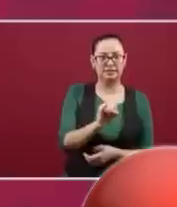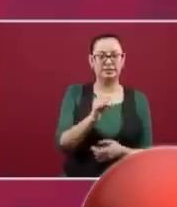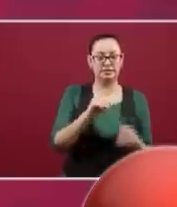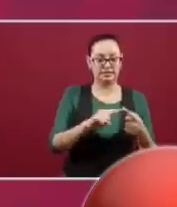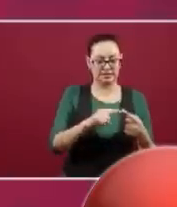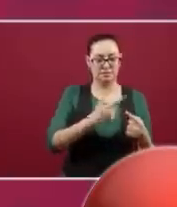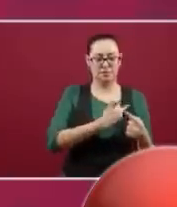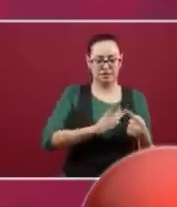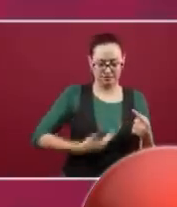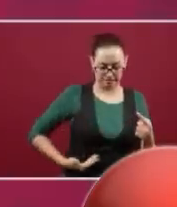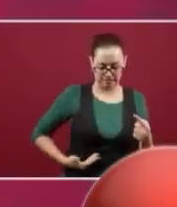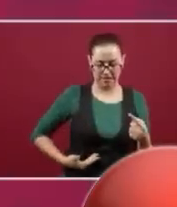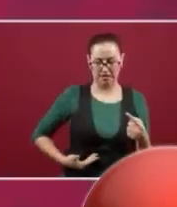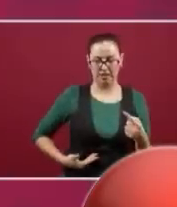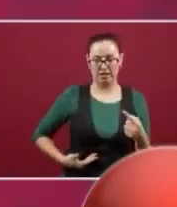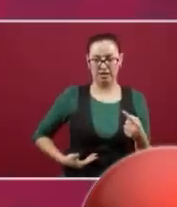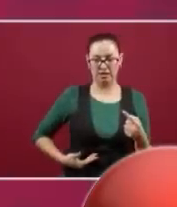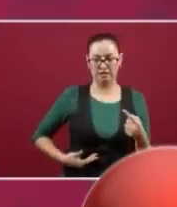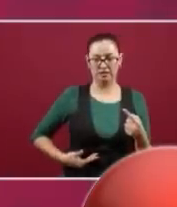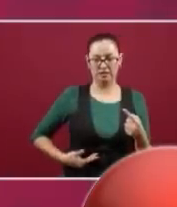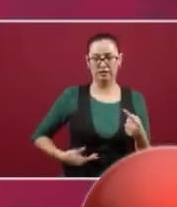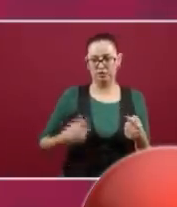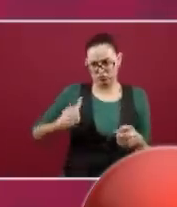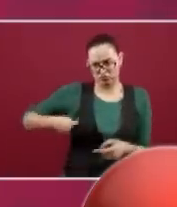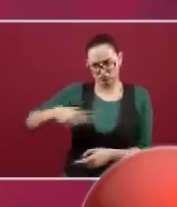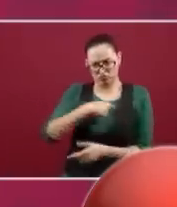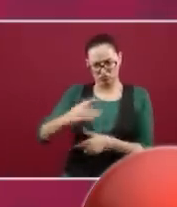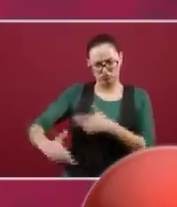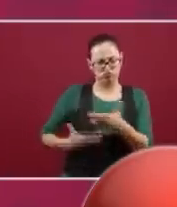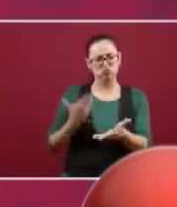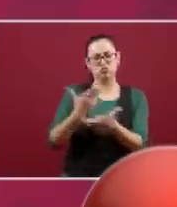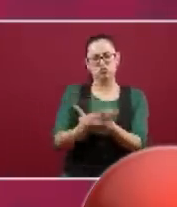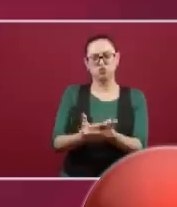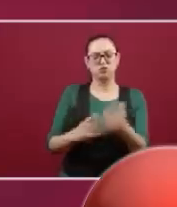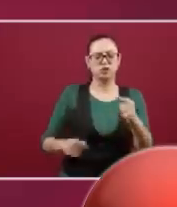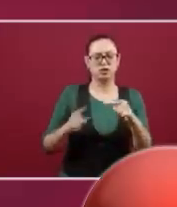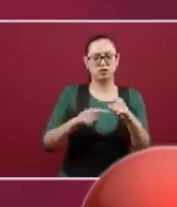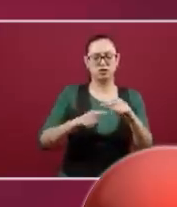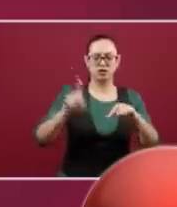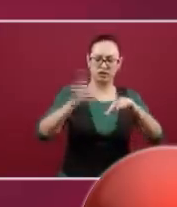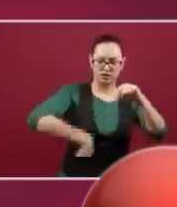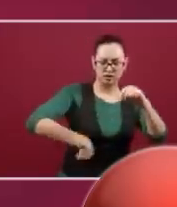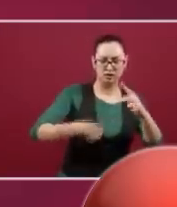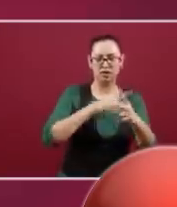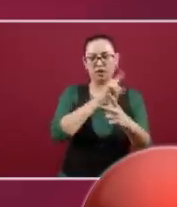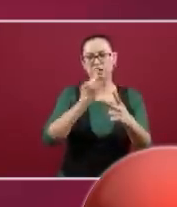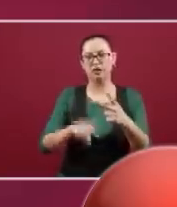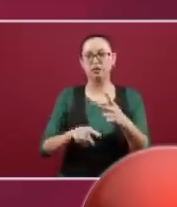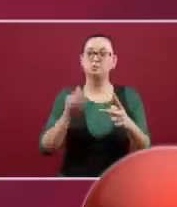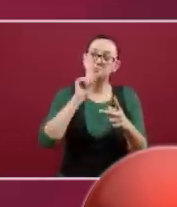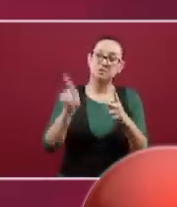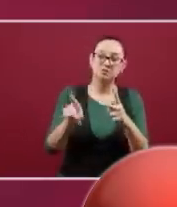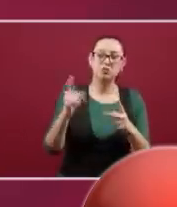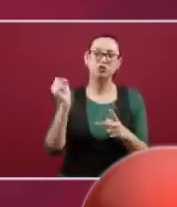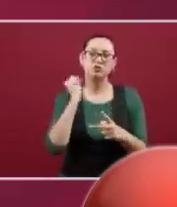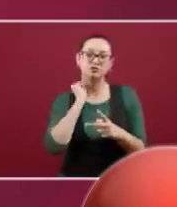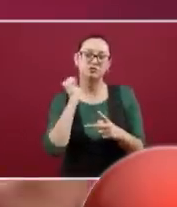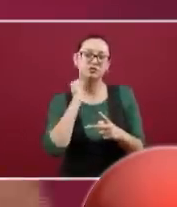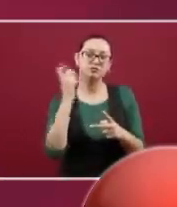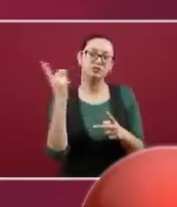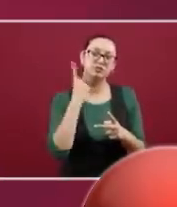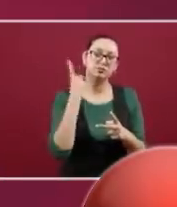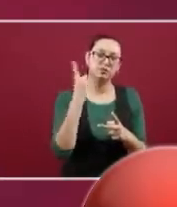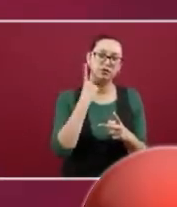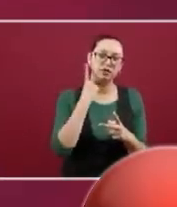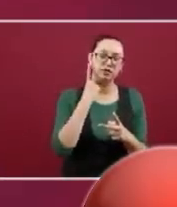presidente, como lo planteamos nosotros, y se agrega que también a los legisladores, y los